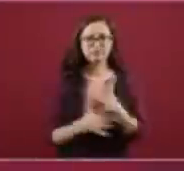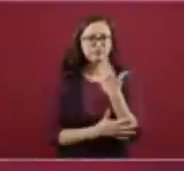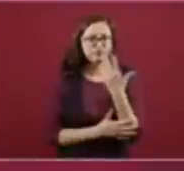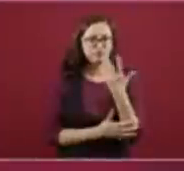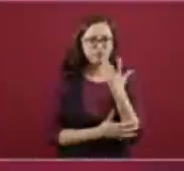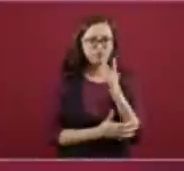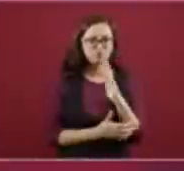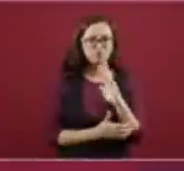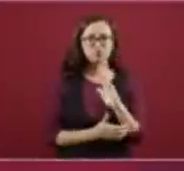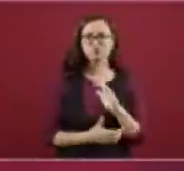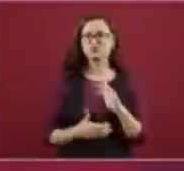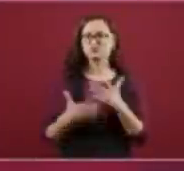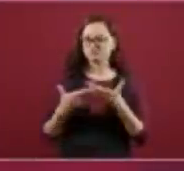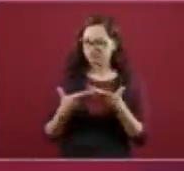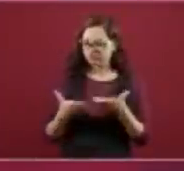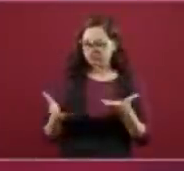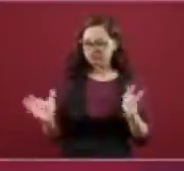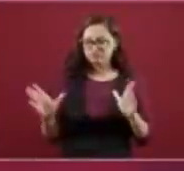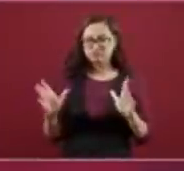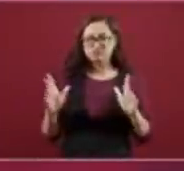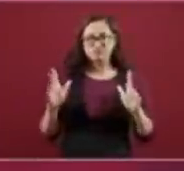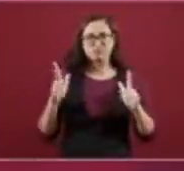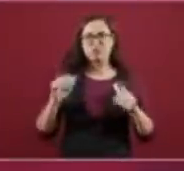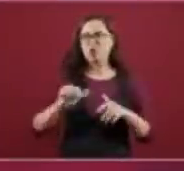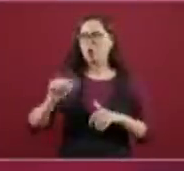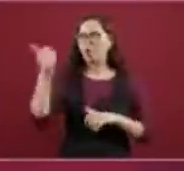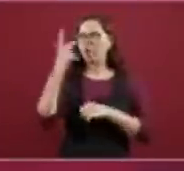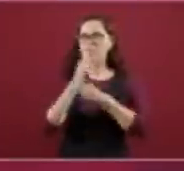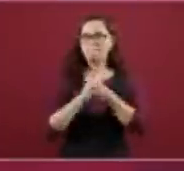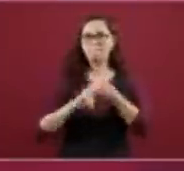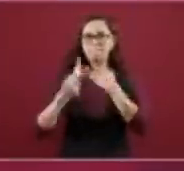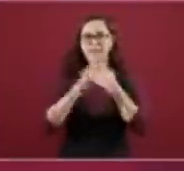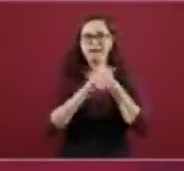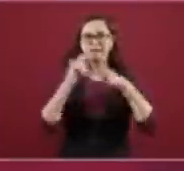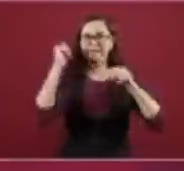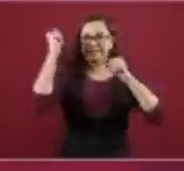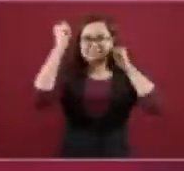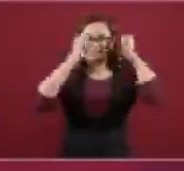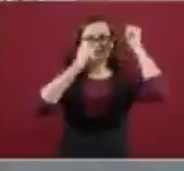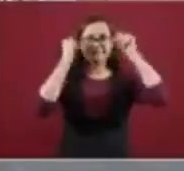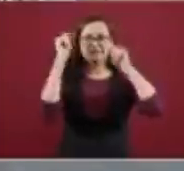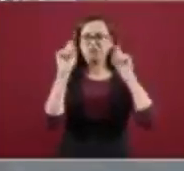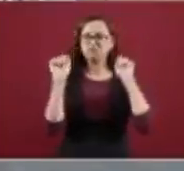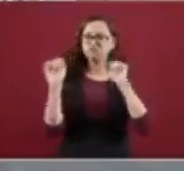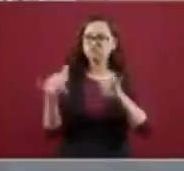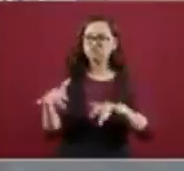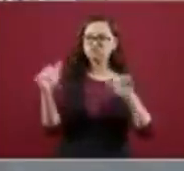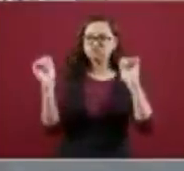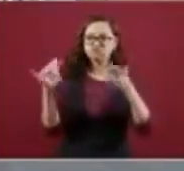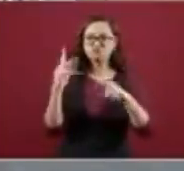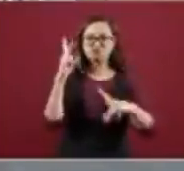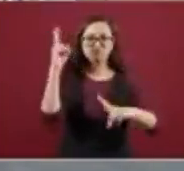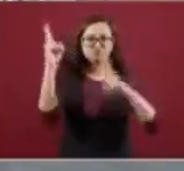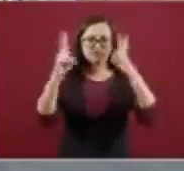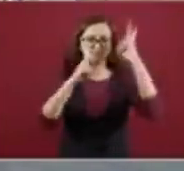afluencia de turistas, porque se va a